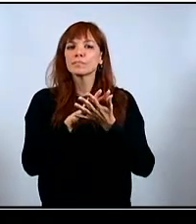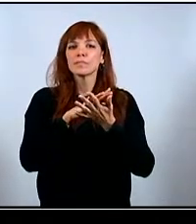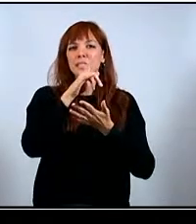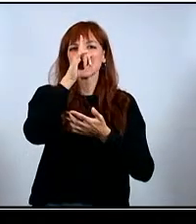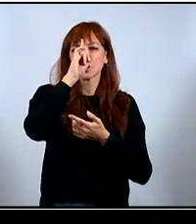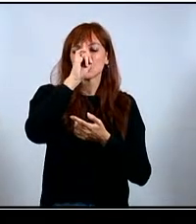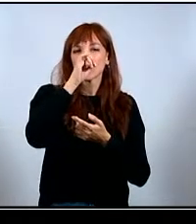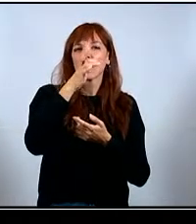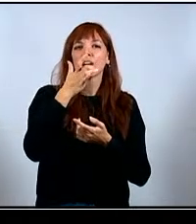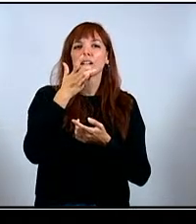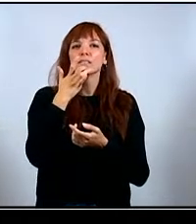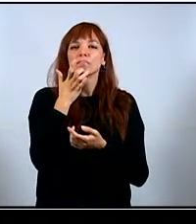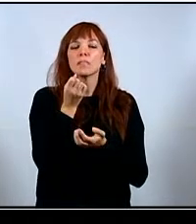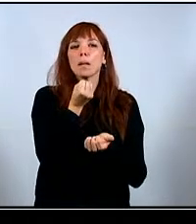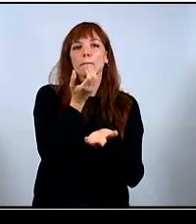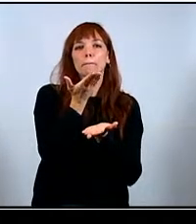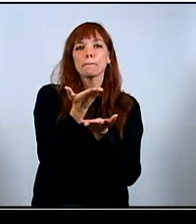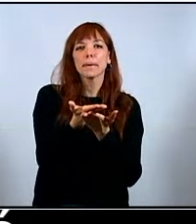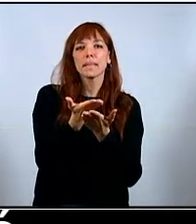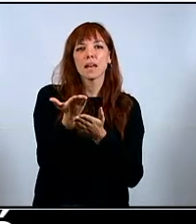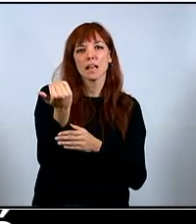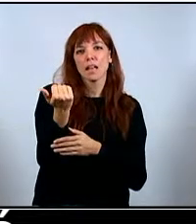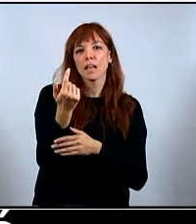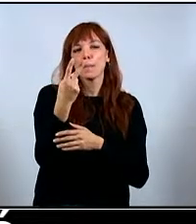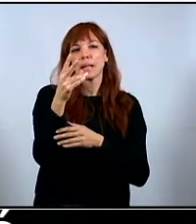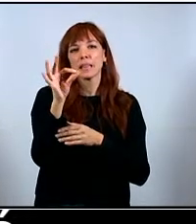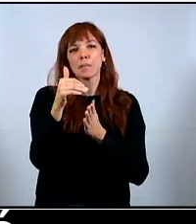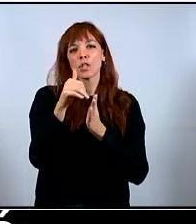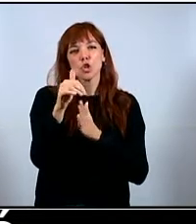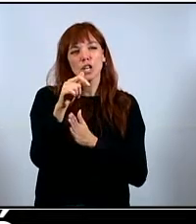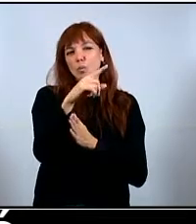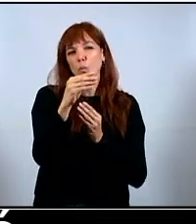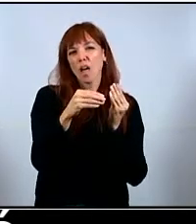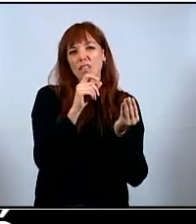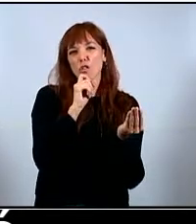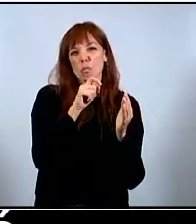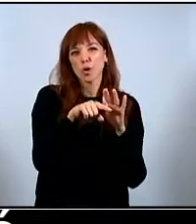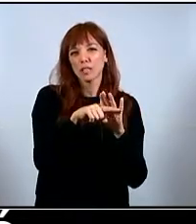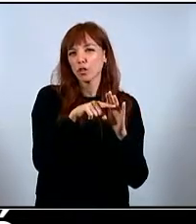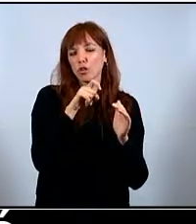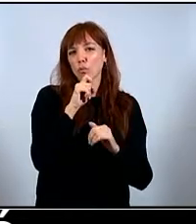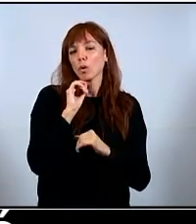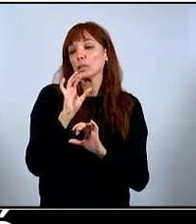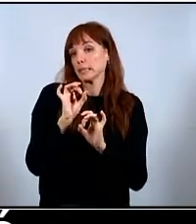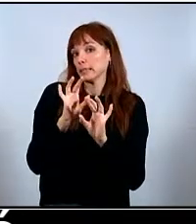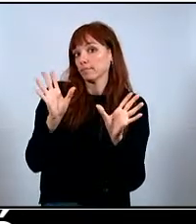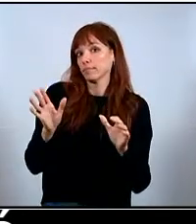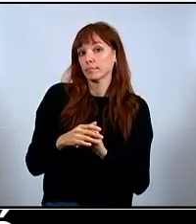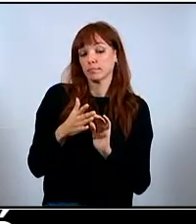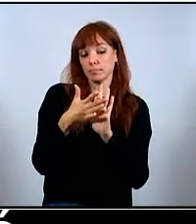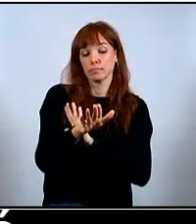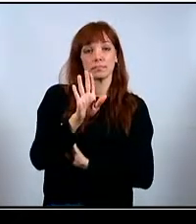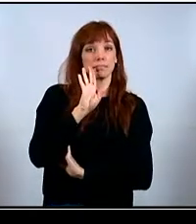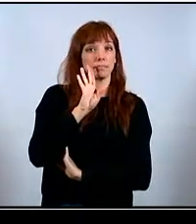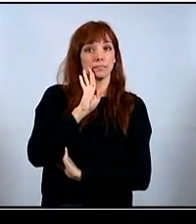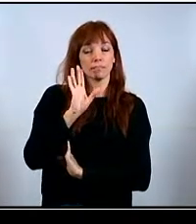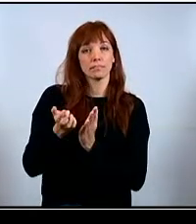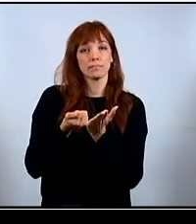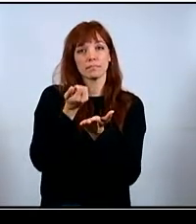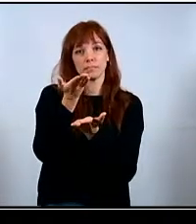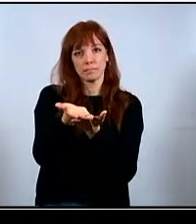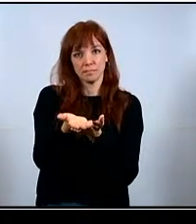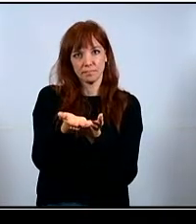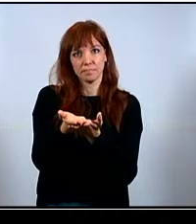se solicita que se ingresen esos 20 millones o qué es lo que se pide realmente. Claro, se solicita, como les expliqué antes, esos 3